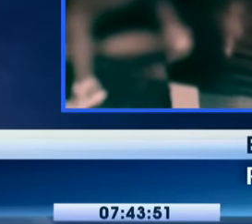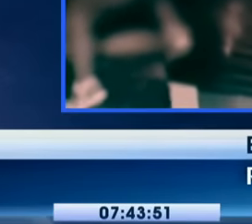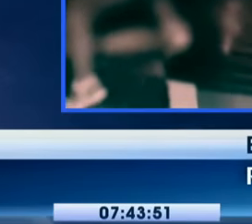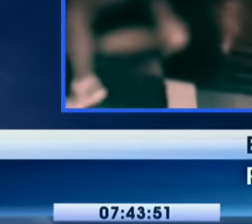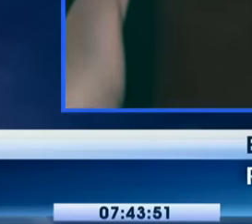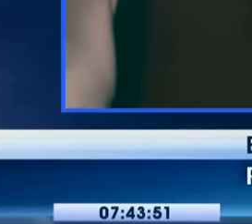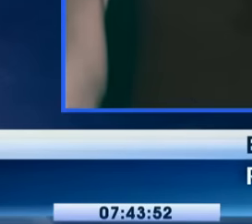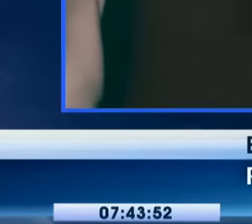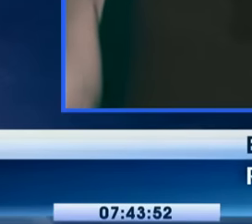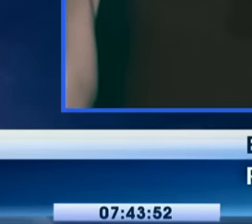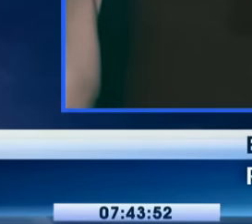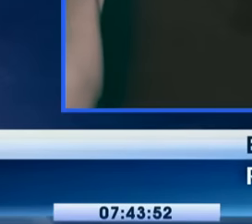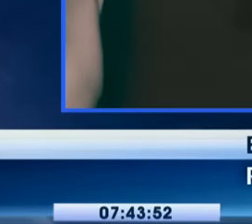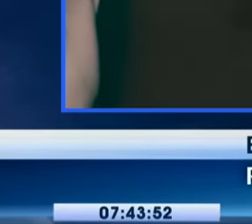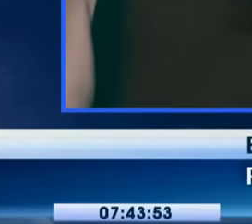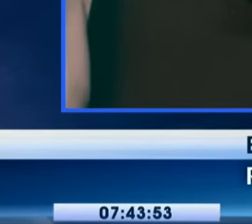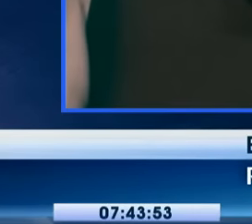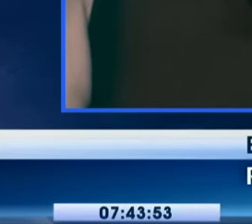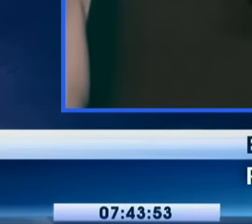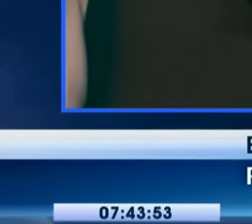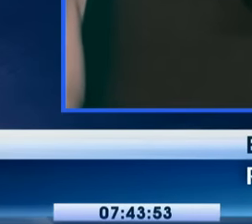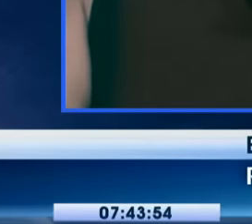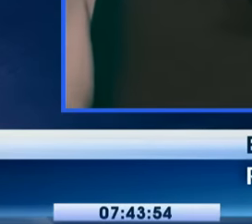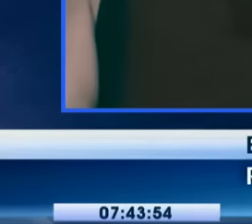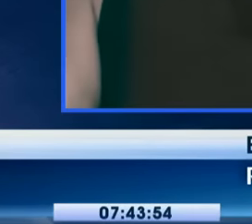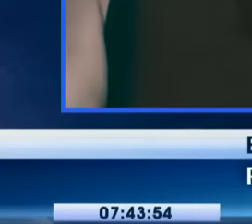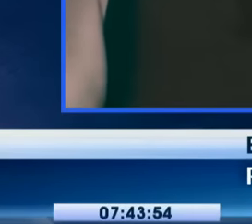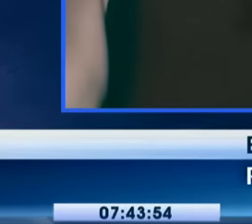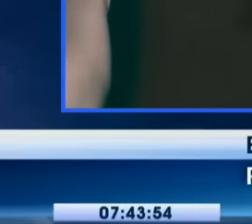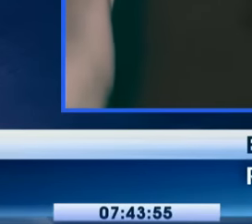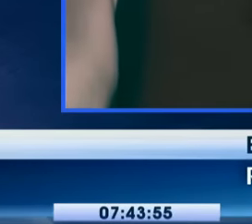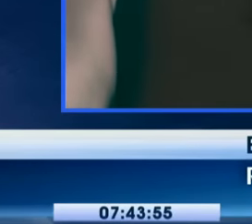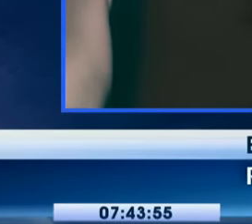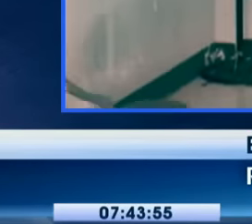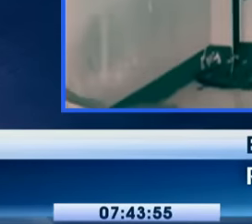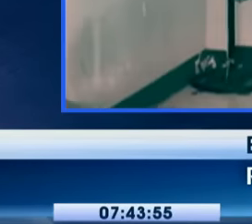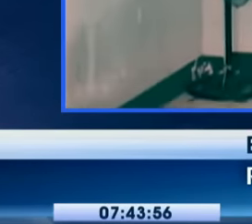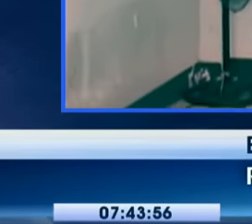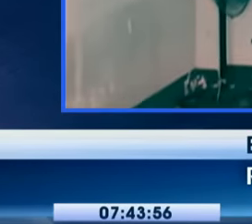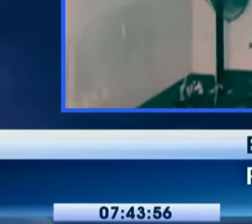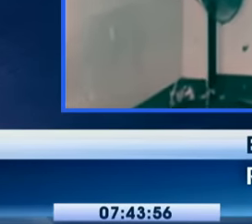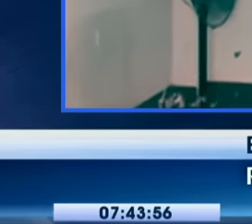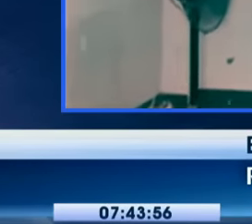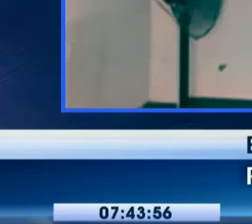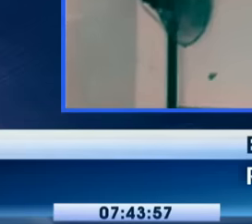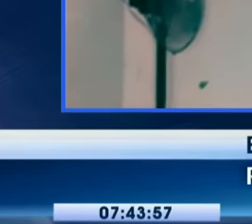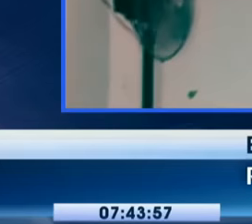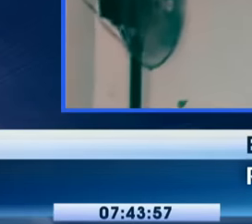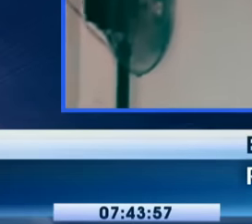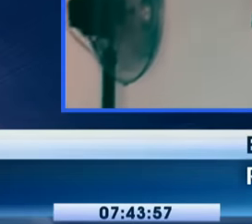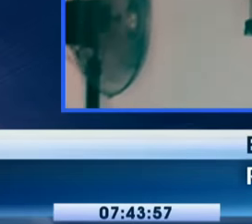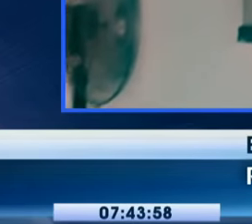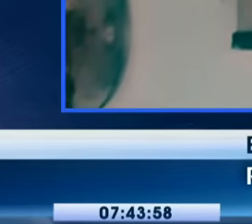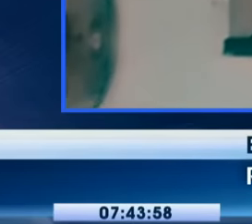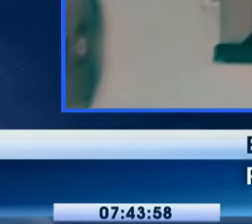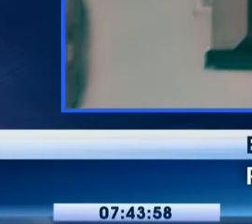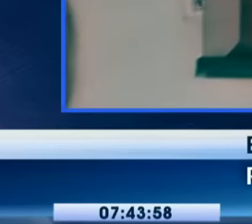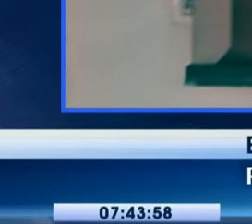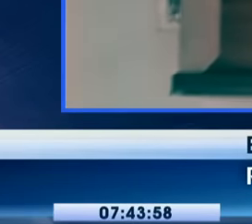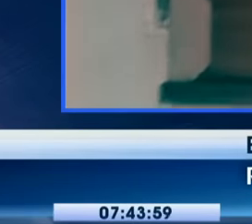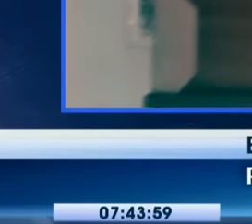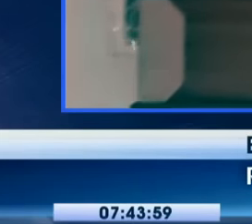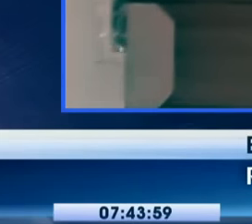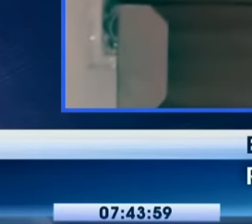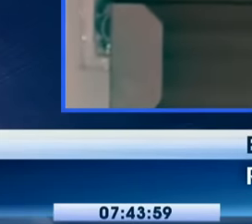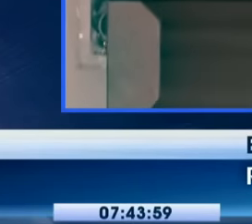donde podría ser. Eso todavía se va en algunos minutos. Ya uno de los familiares, uno de los